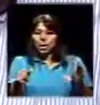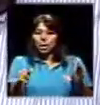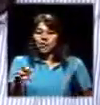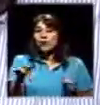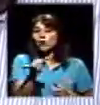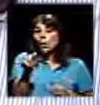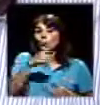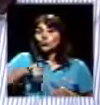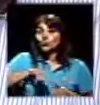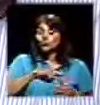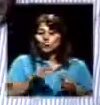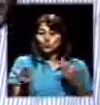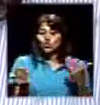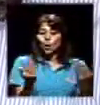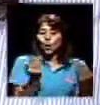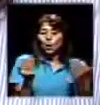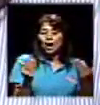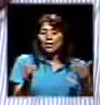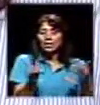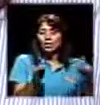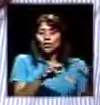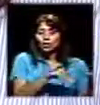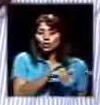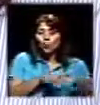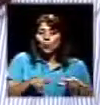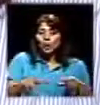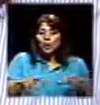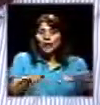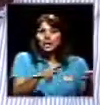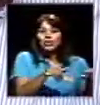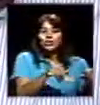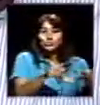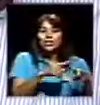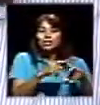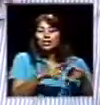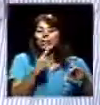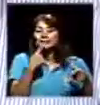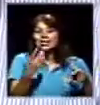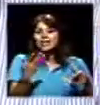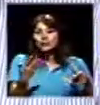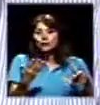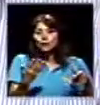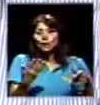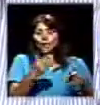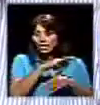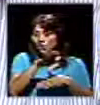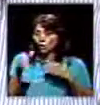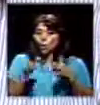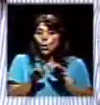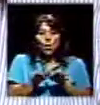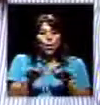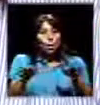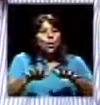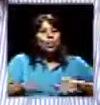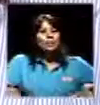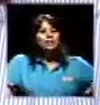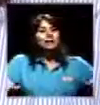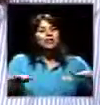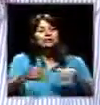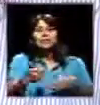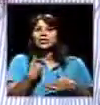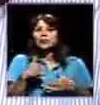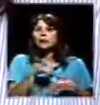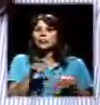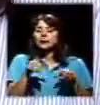los homogéneos, pues entonces lo que estamos diciendo es, todas están expuestas ante las mismas oportunidades, porque todas